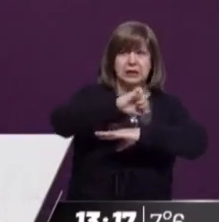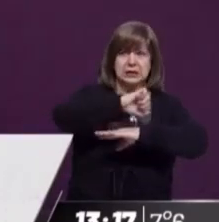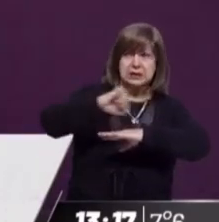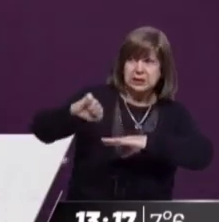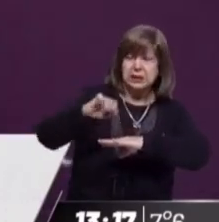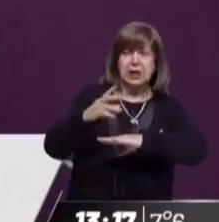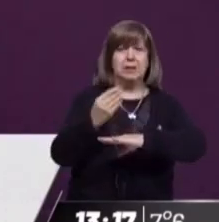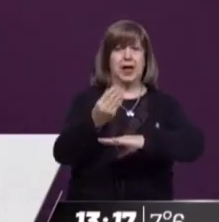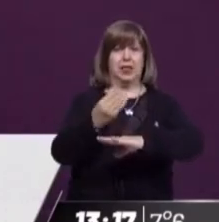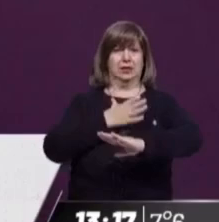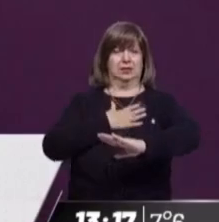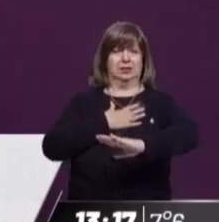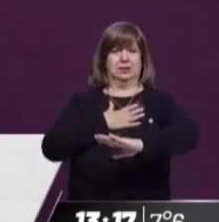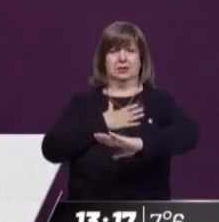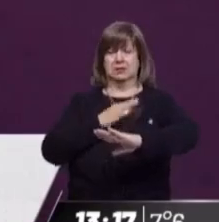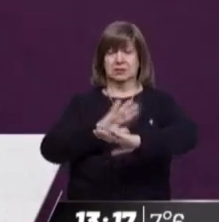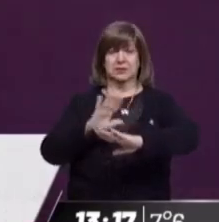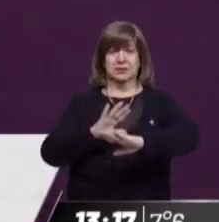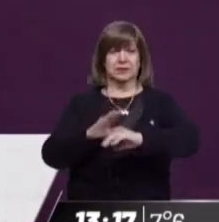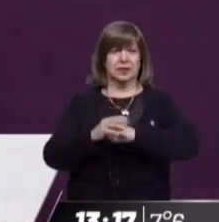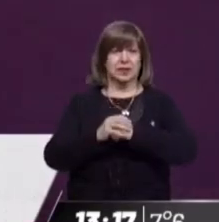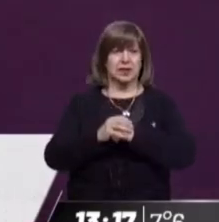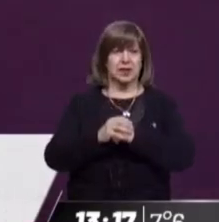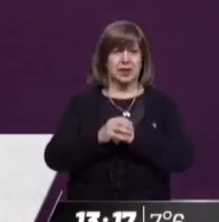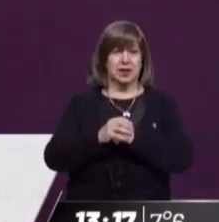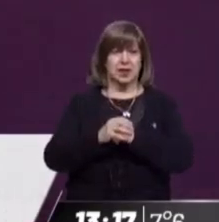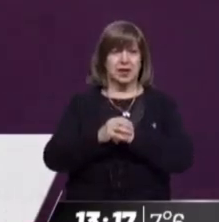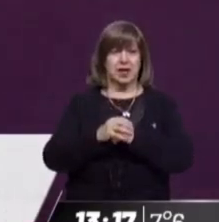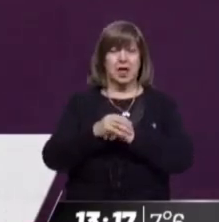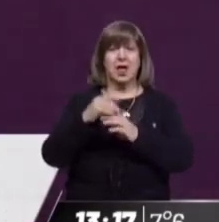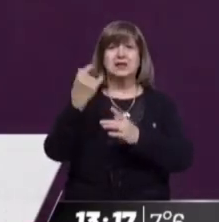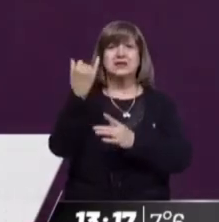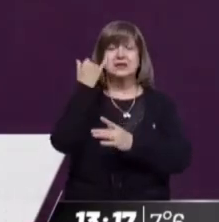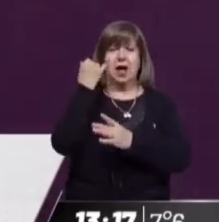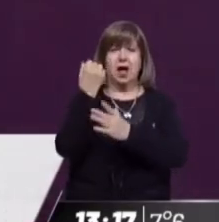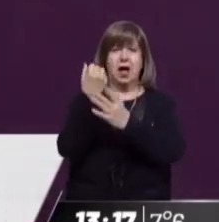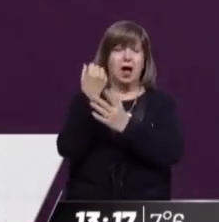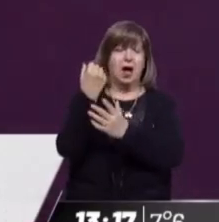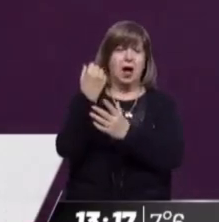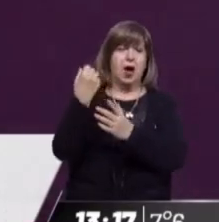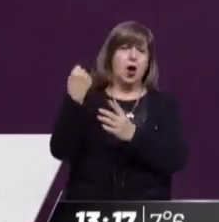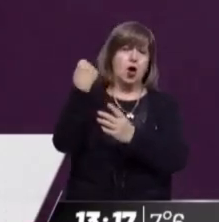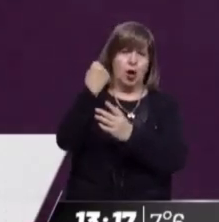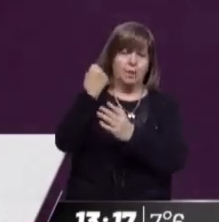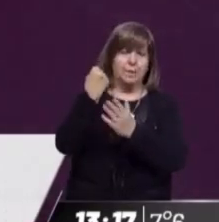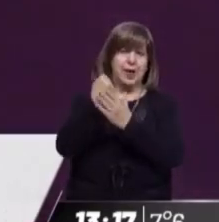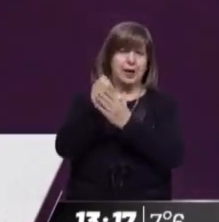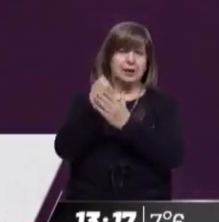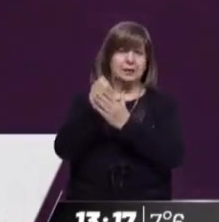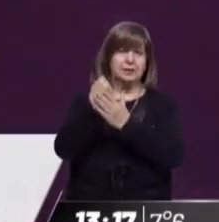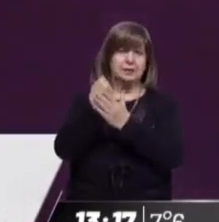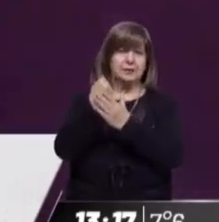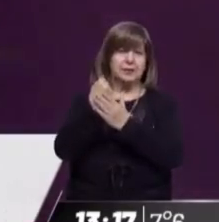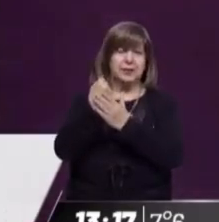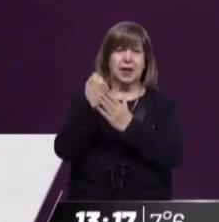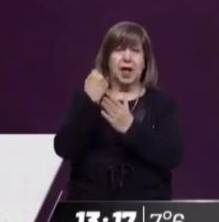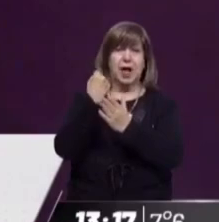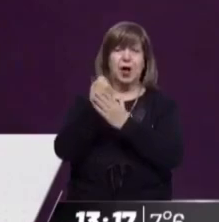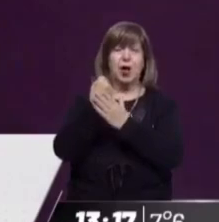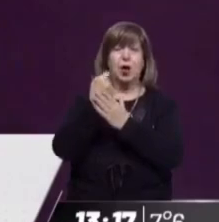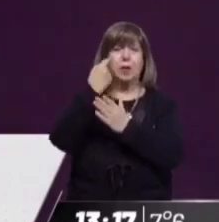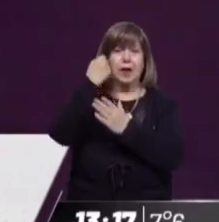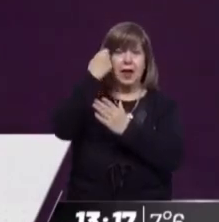me de un solo golpe tenés toda la la información ahí me hizo desprendimiento de